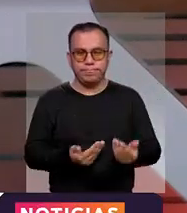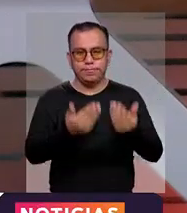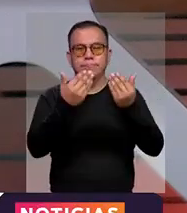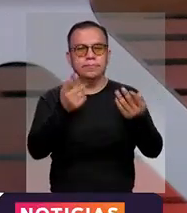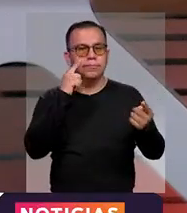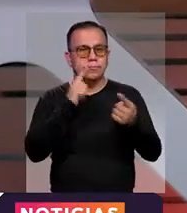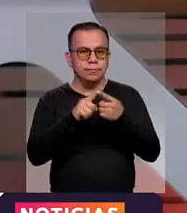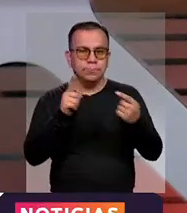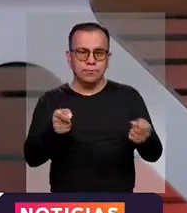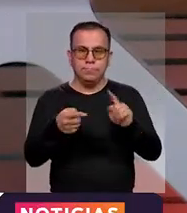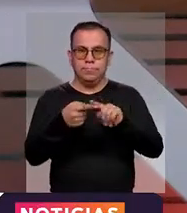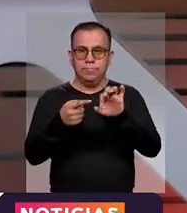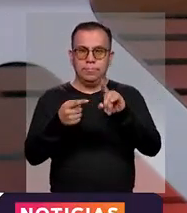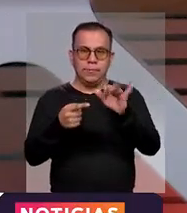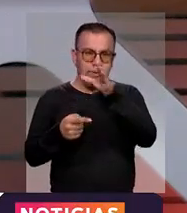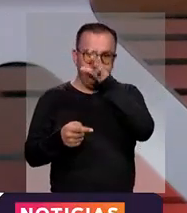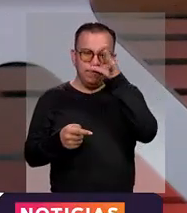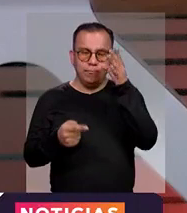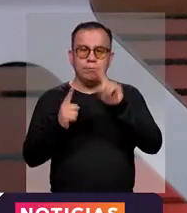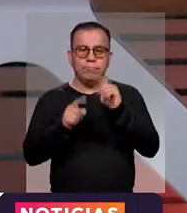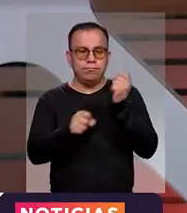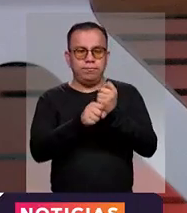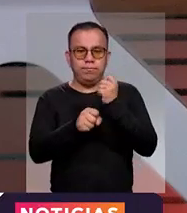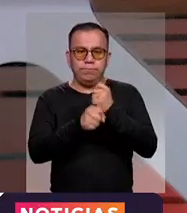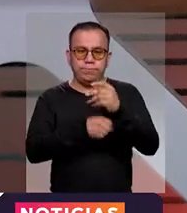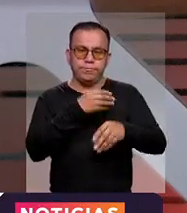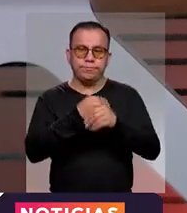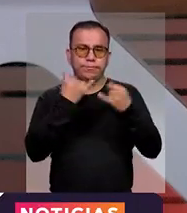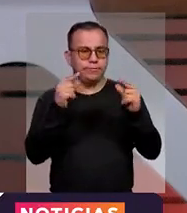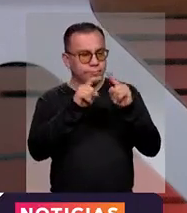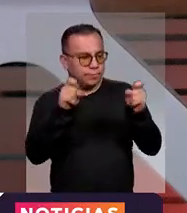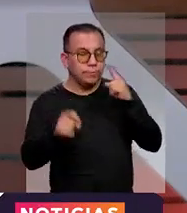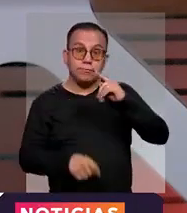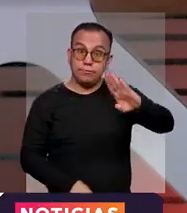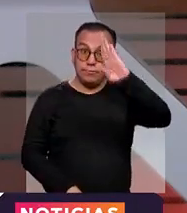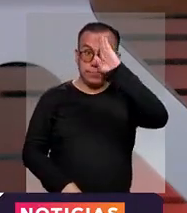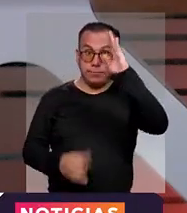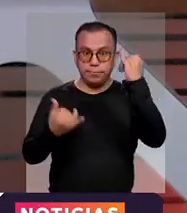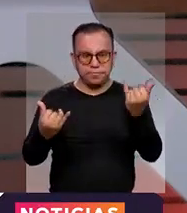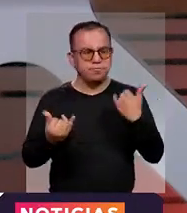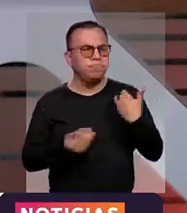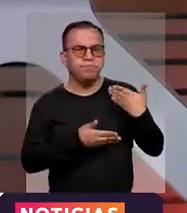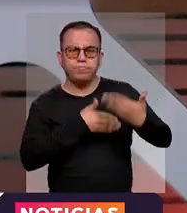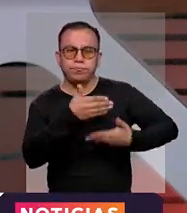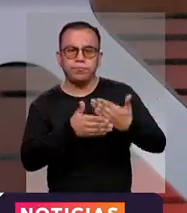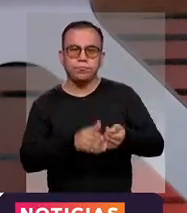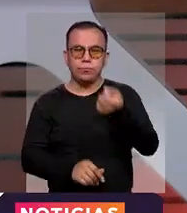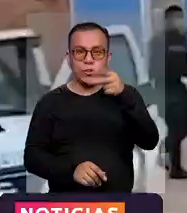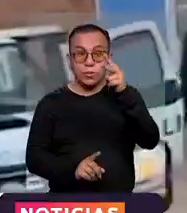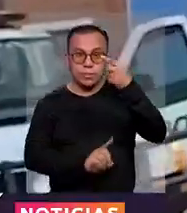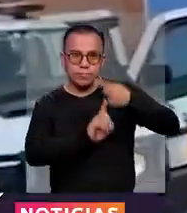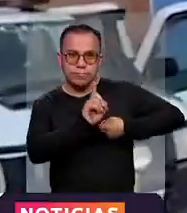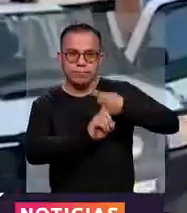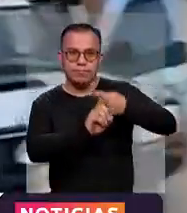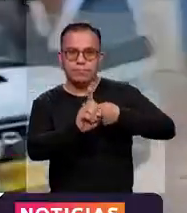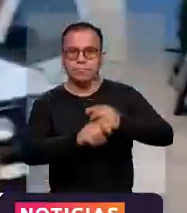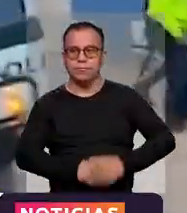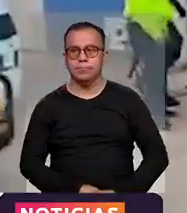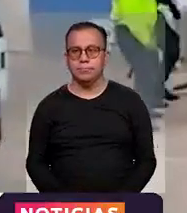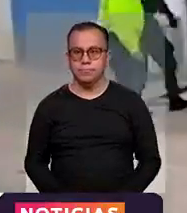producción de clorhidrato de cocaína las tareas de inteligencia de la policía se desarrollaron por más de 12 meses